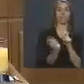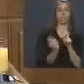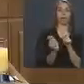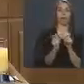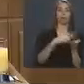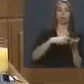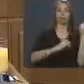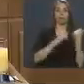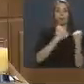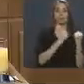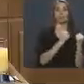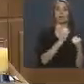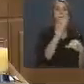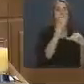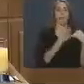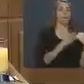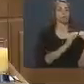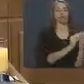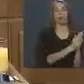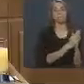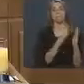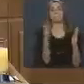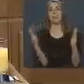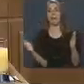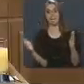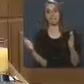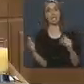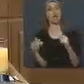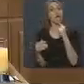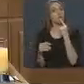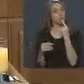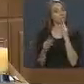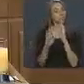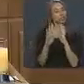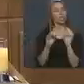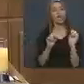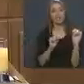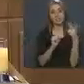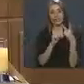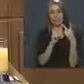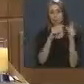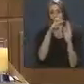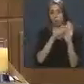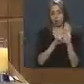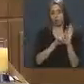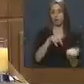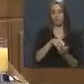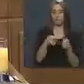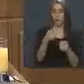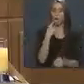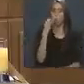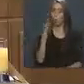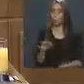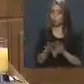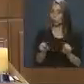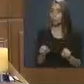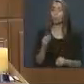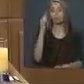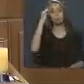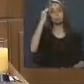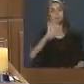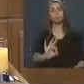un plazo determinado con un proyecto que se compromete es una medida inteligente. Sin